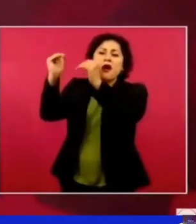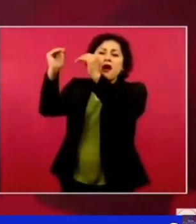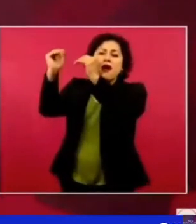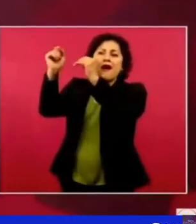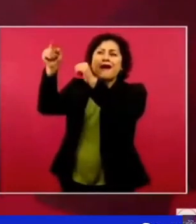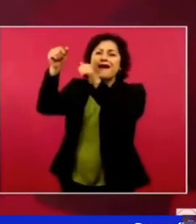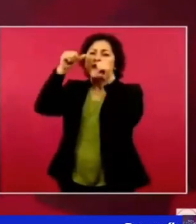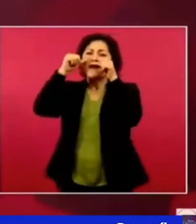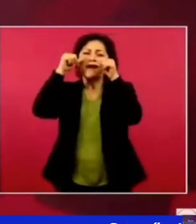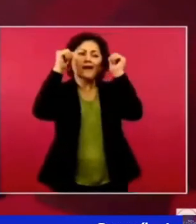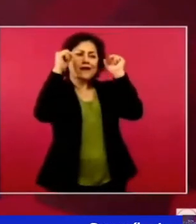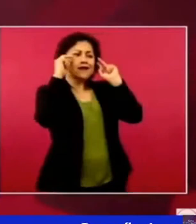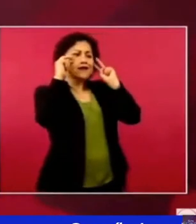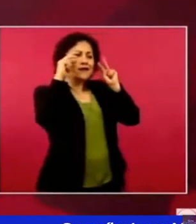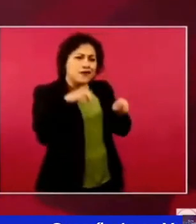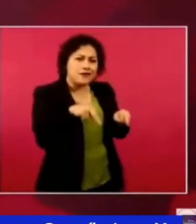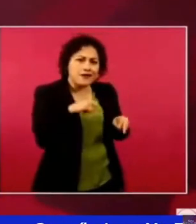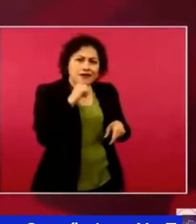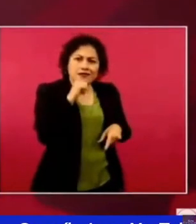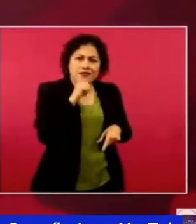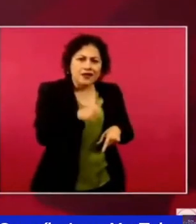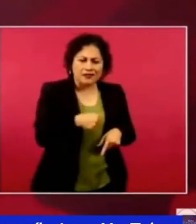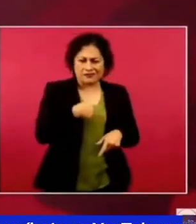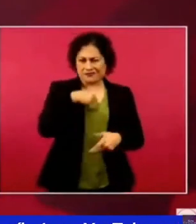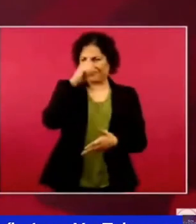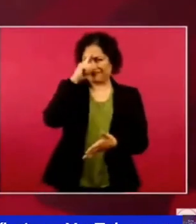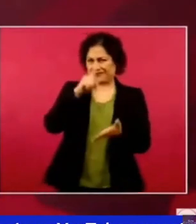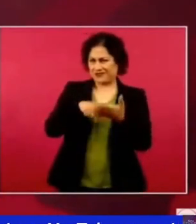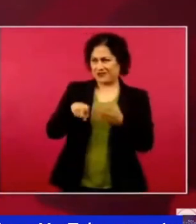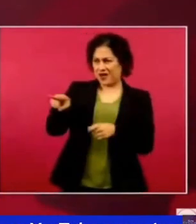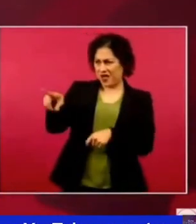Yo creo que ni platican con sus choferes, ni.